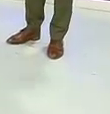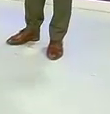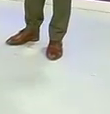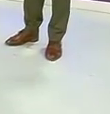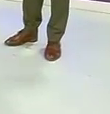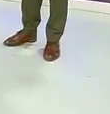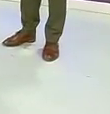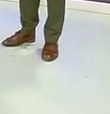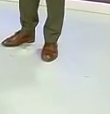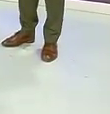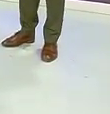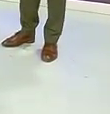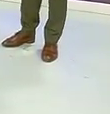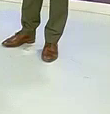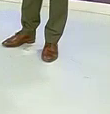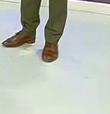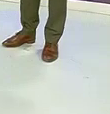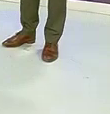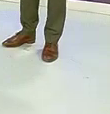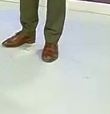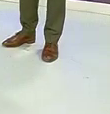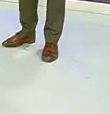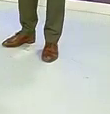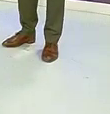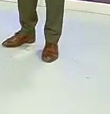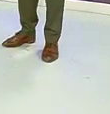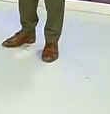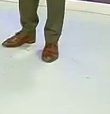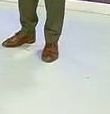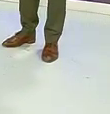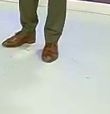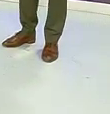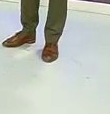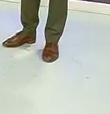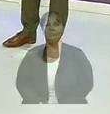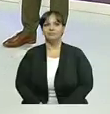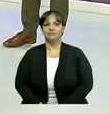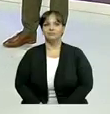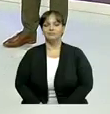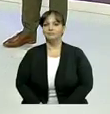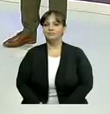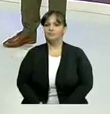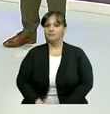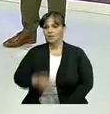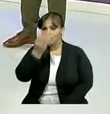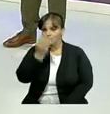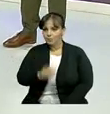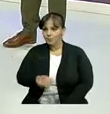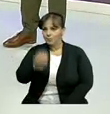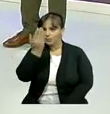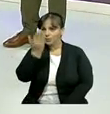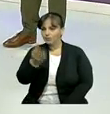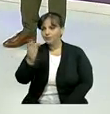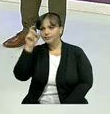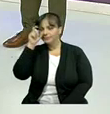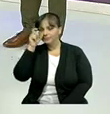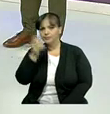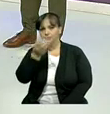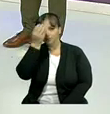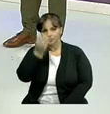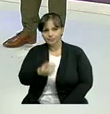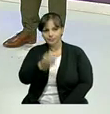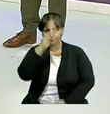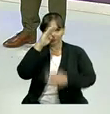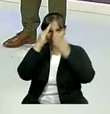ratificando el saludo también contigo media rosa elena como le dije hincha del barcelona alcanzó algo para que ella lo acusó a usted de